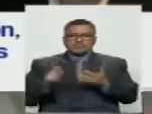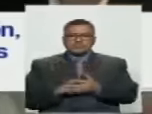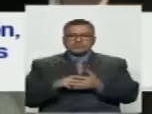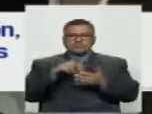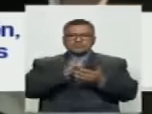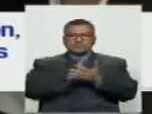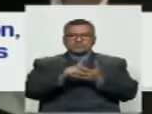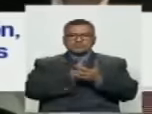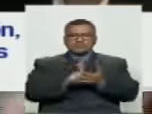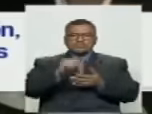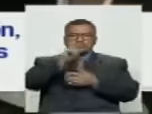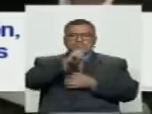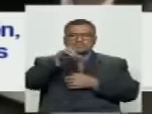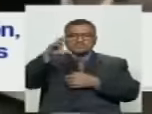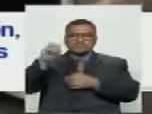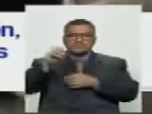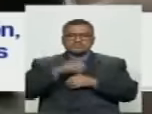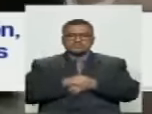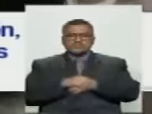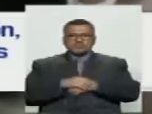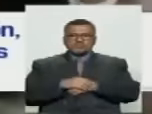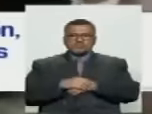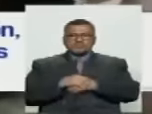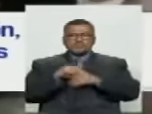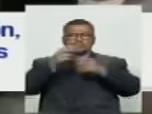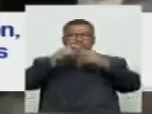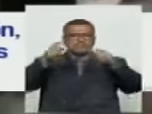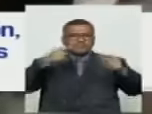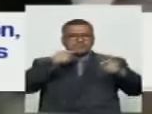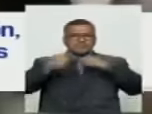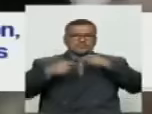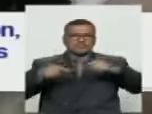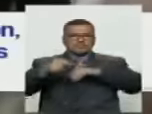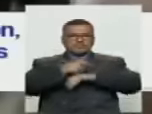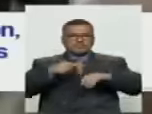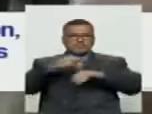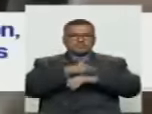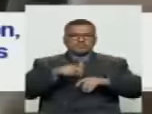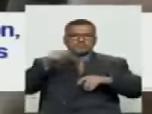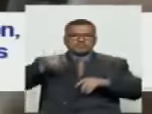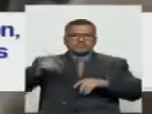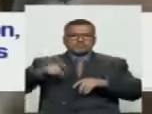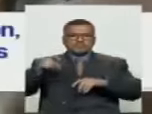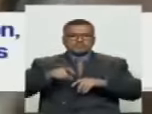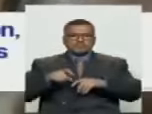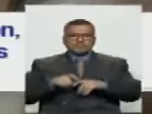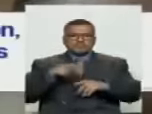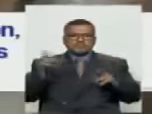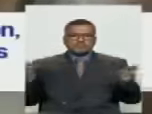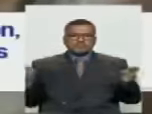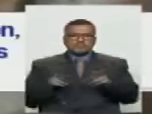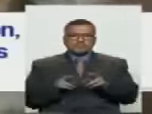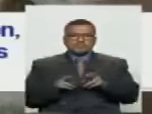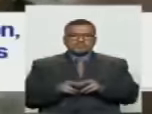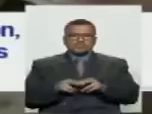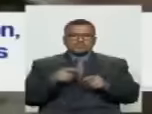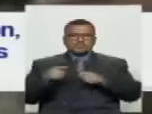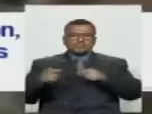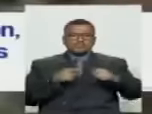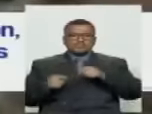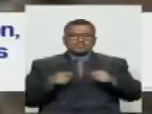siguientes términos. Artículo 20. El Ejecutivo Nacional adoptará las medidas necesarias para la simplificación de los